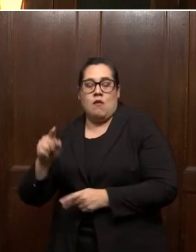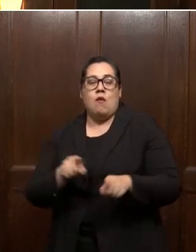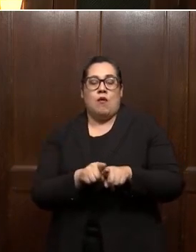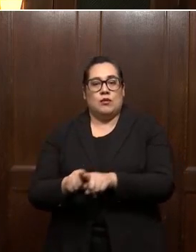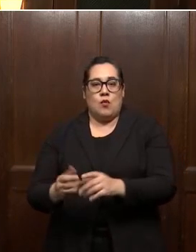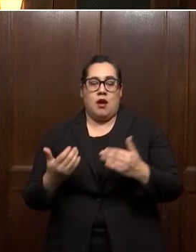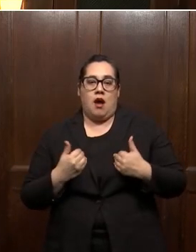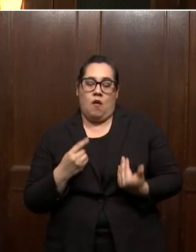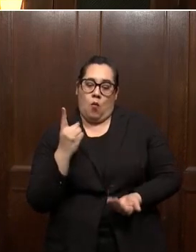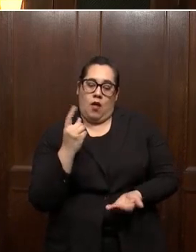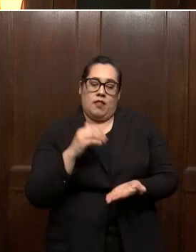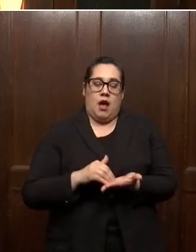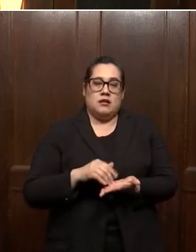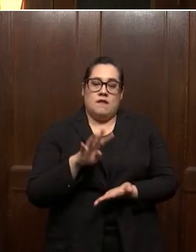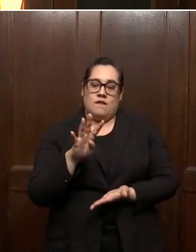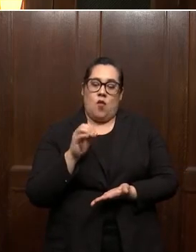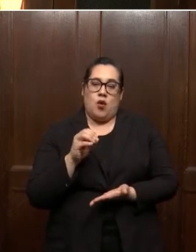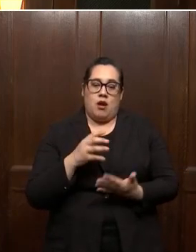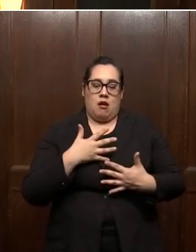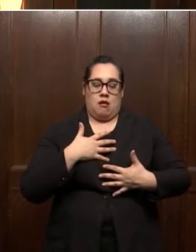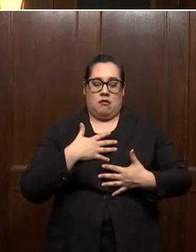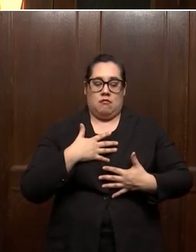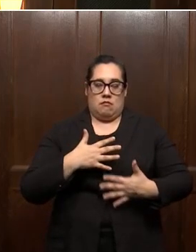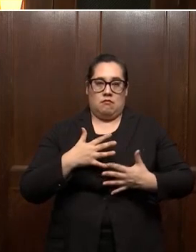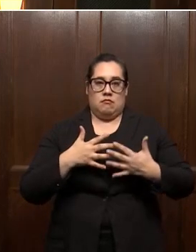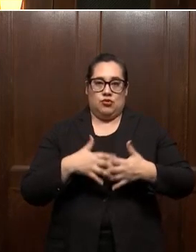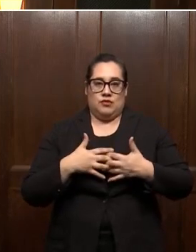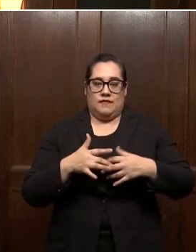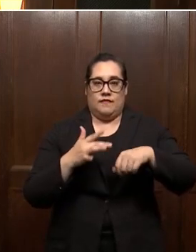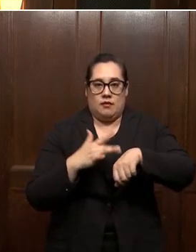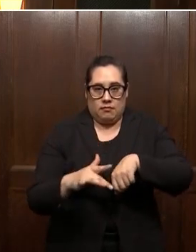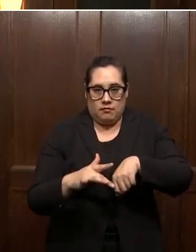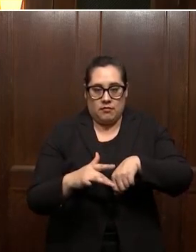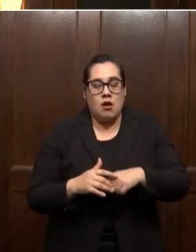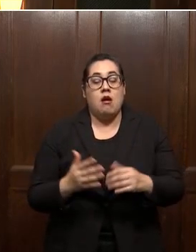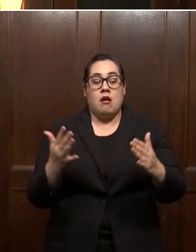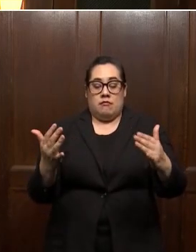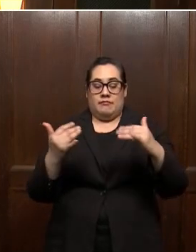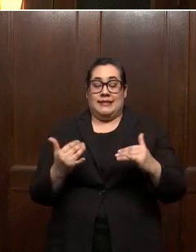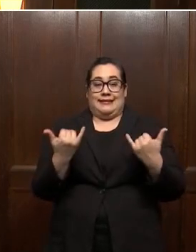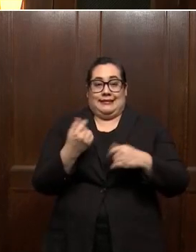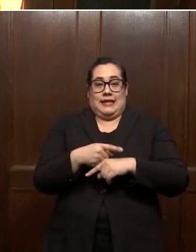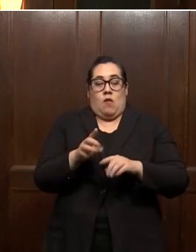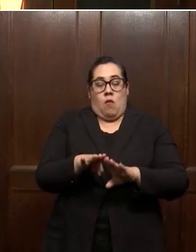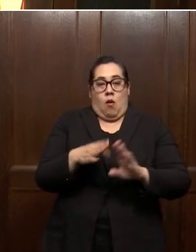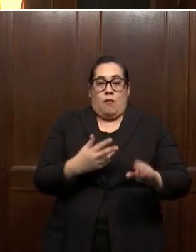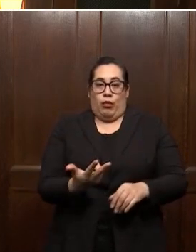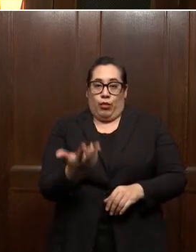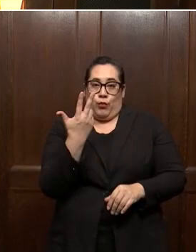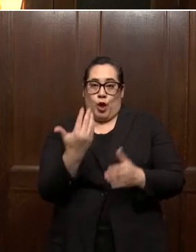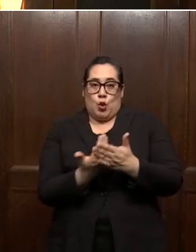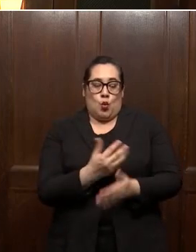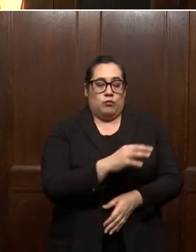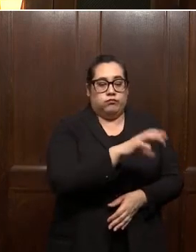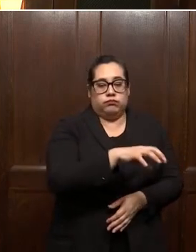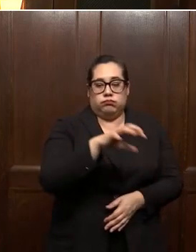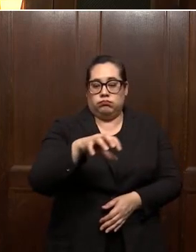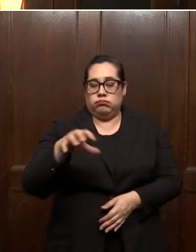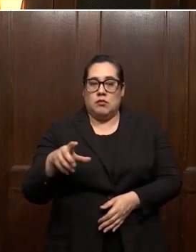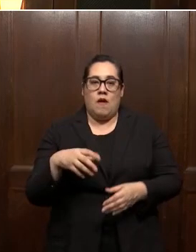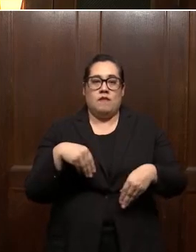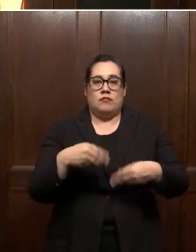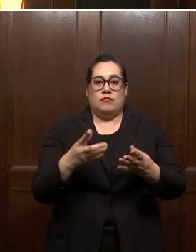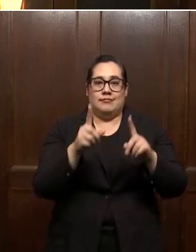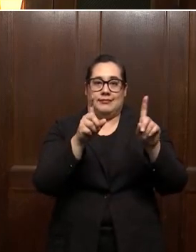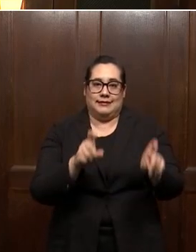tenemos 1,040 respiradores disponibles. Hoy abrimos 3 sitios nuevos para hacer pruebas